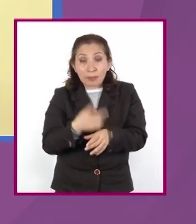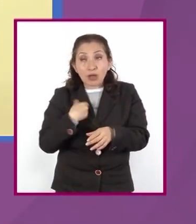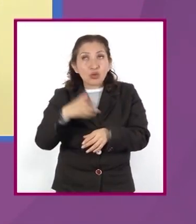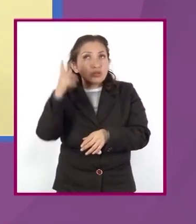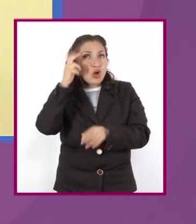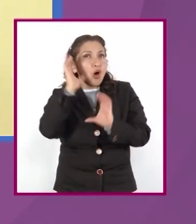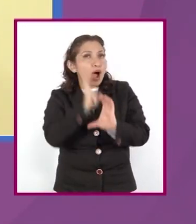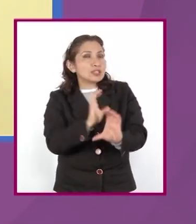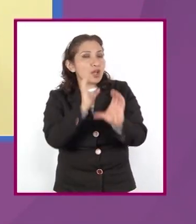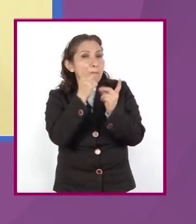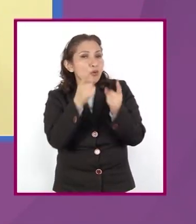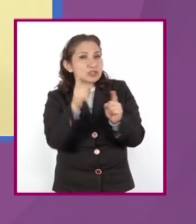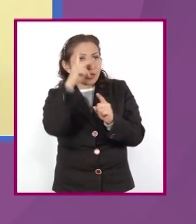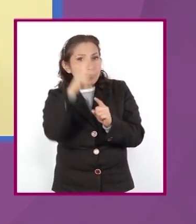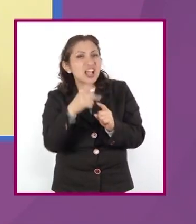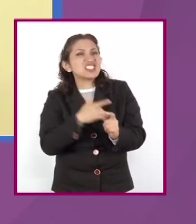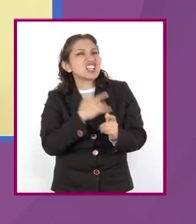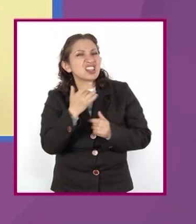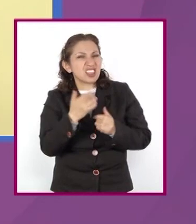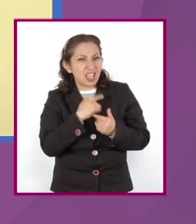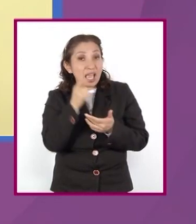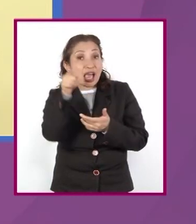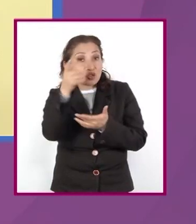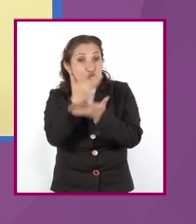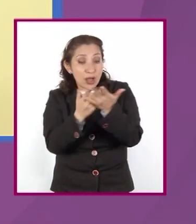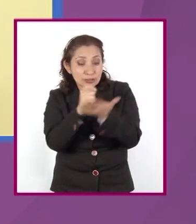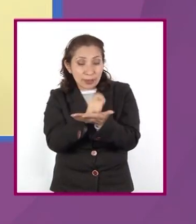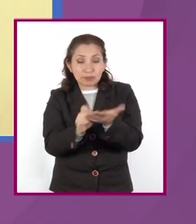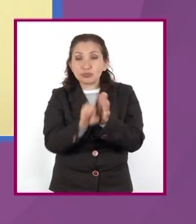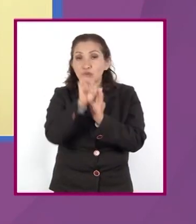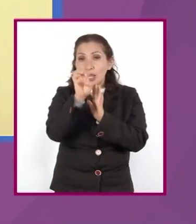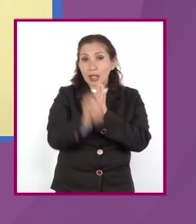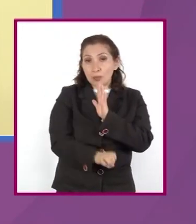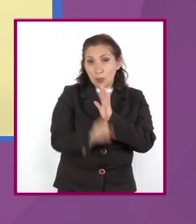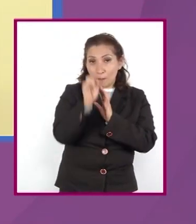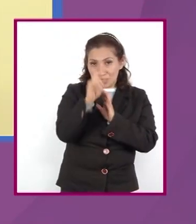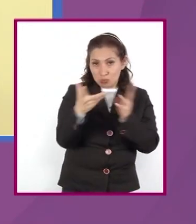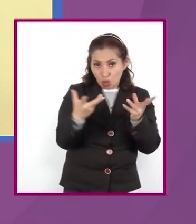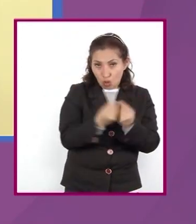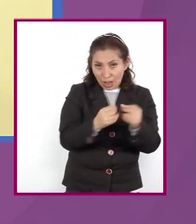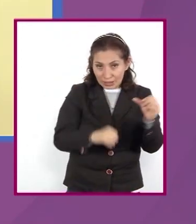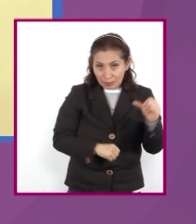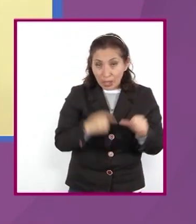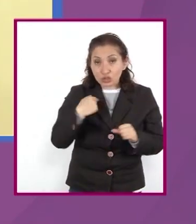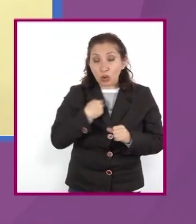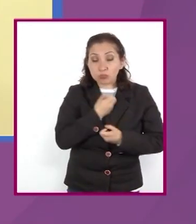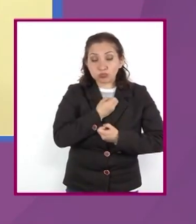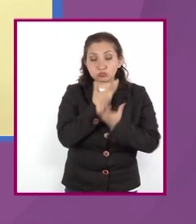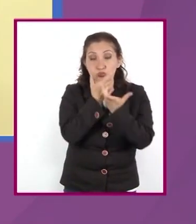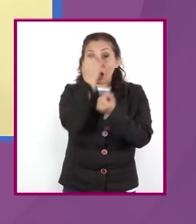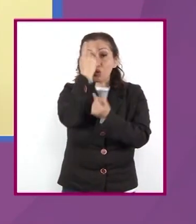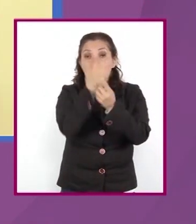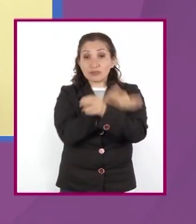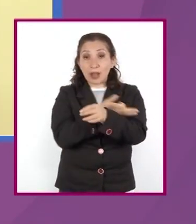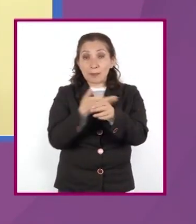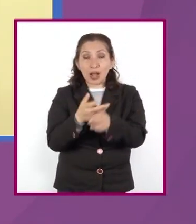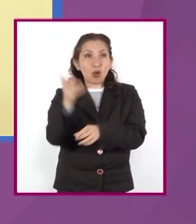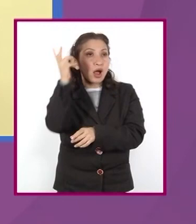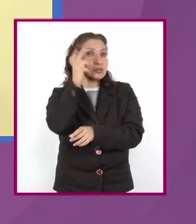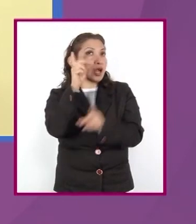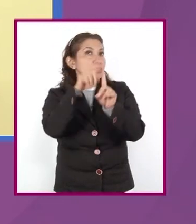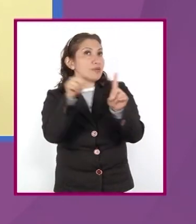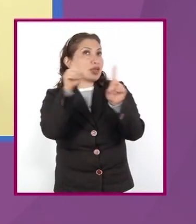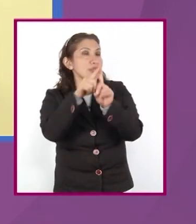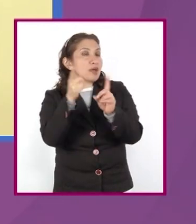y entonar la música mexicana. Un ejemplo de lo anterior fue lo que manifestaron las familias al escuchar